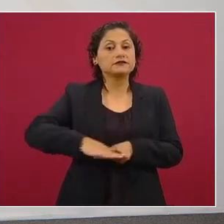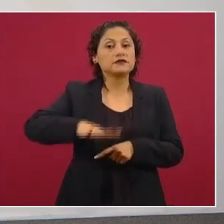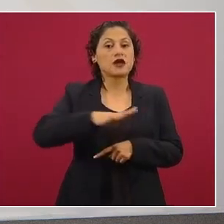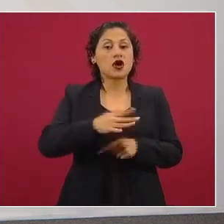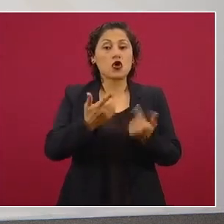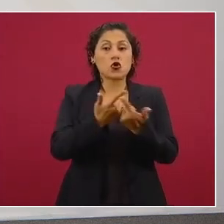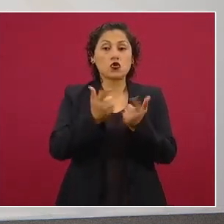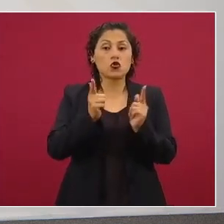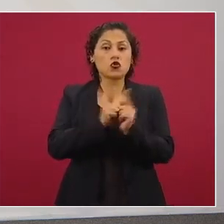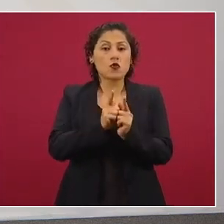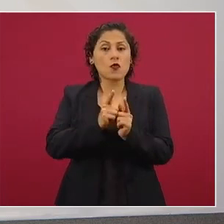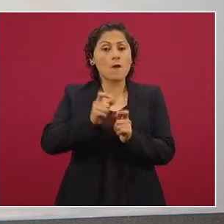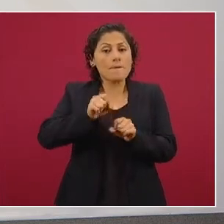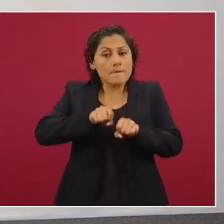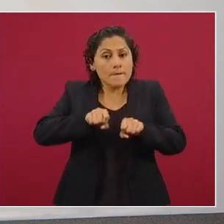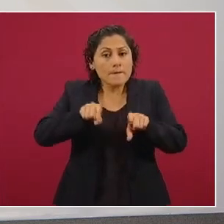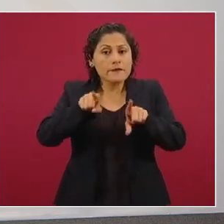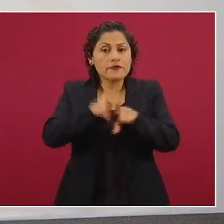a los yaquis,